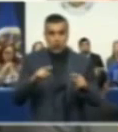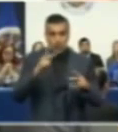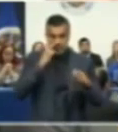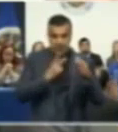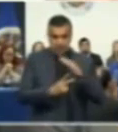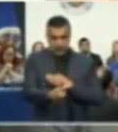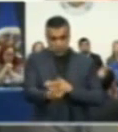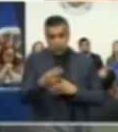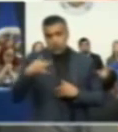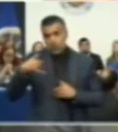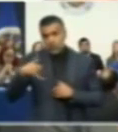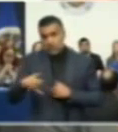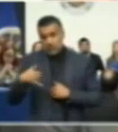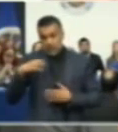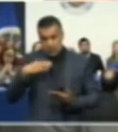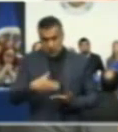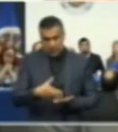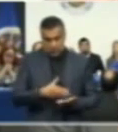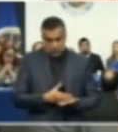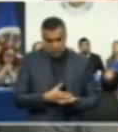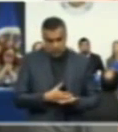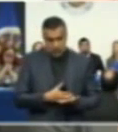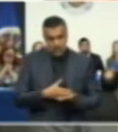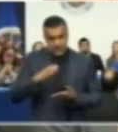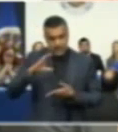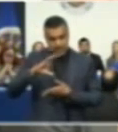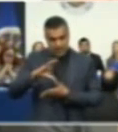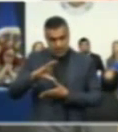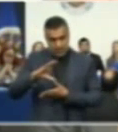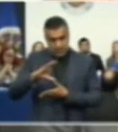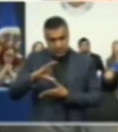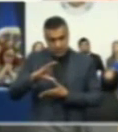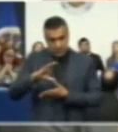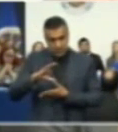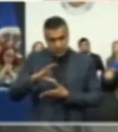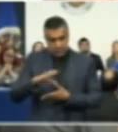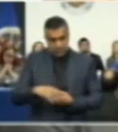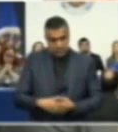entre la Convención Interamericana